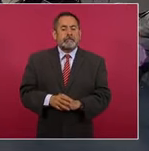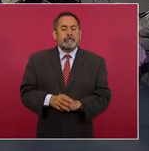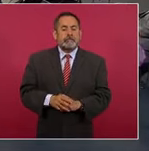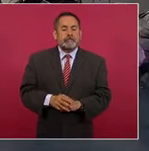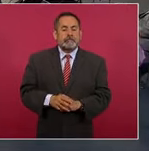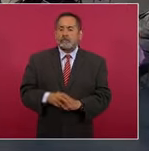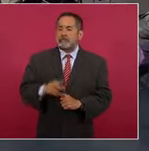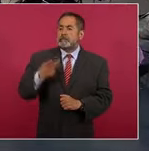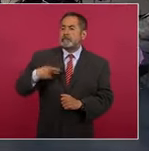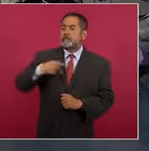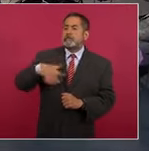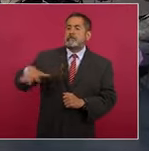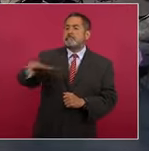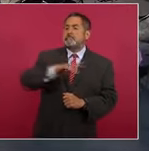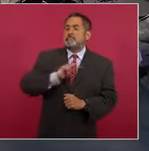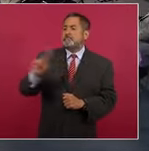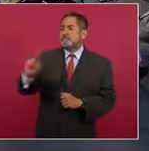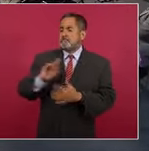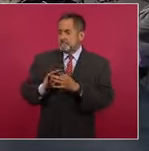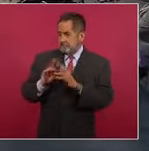con el prójimo,